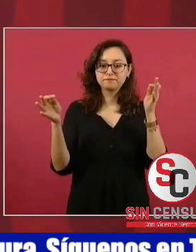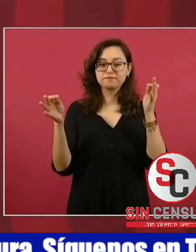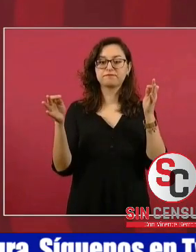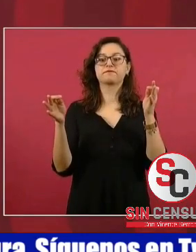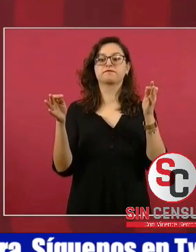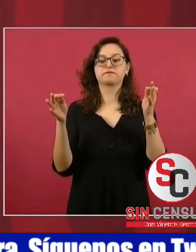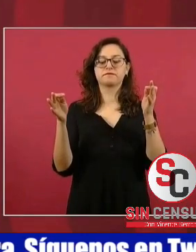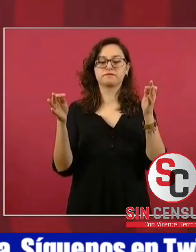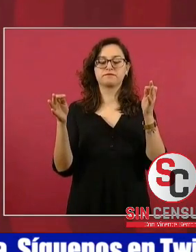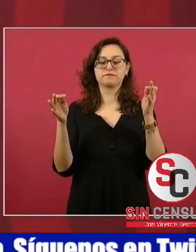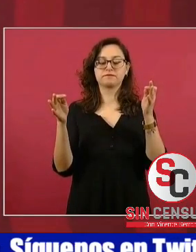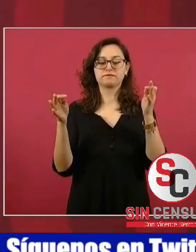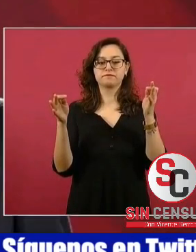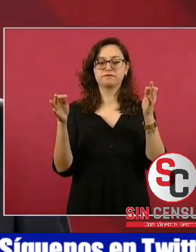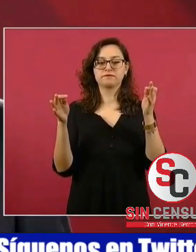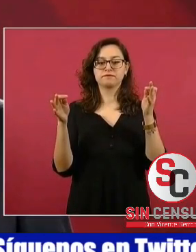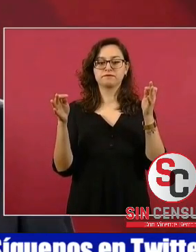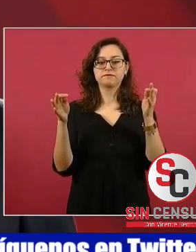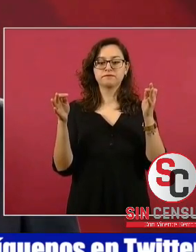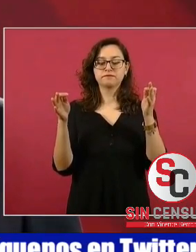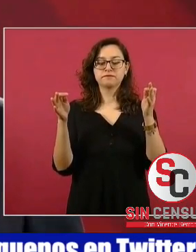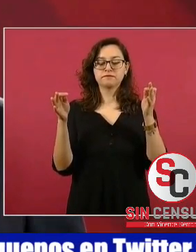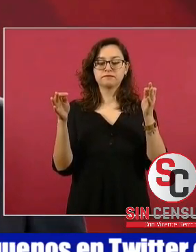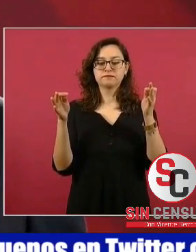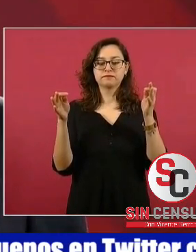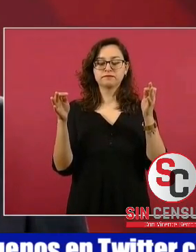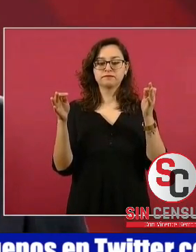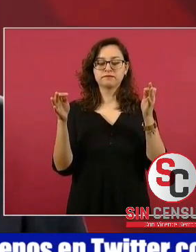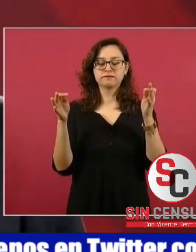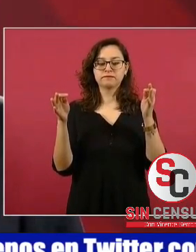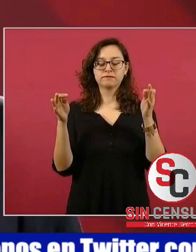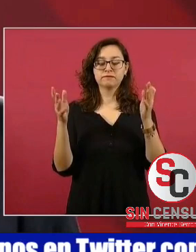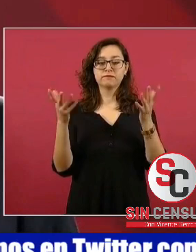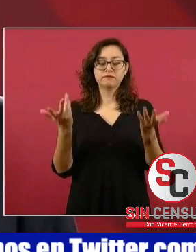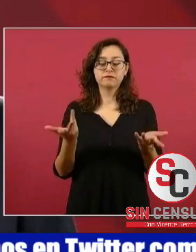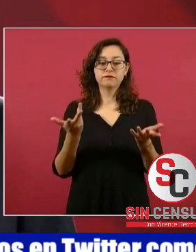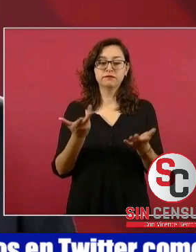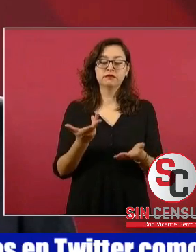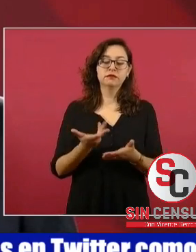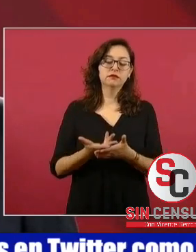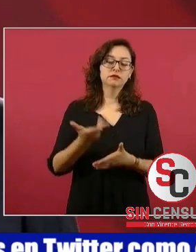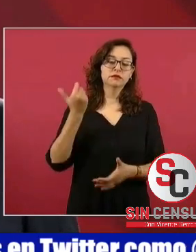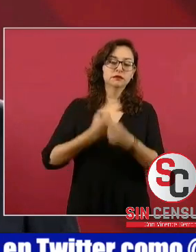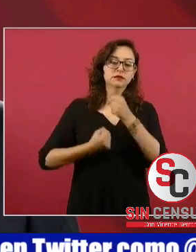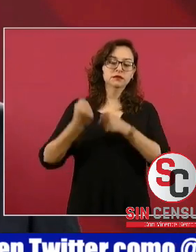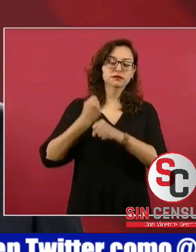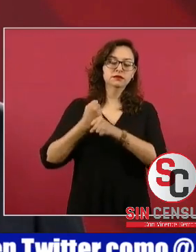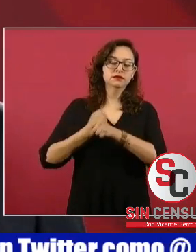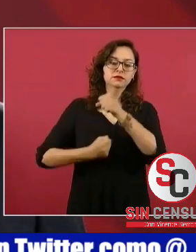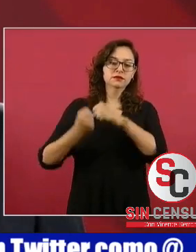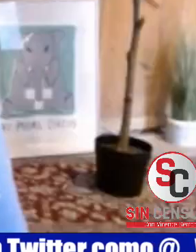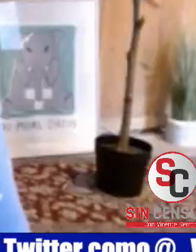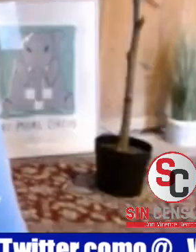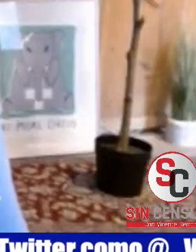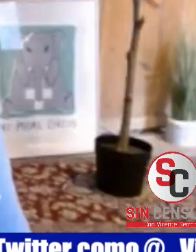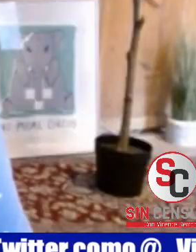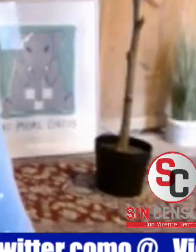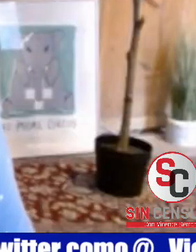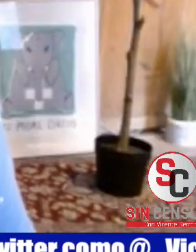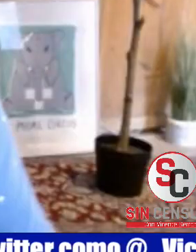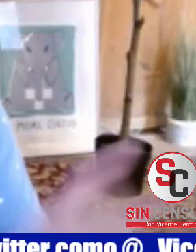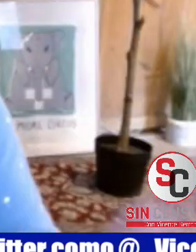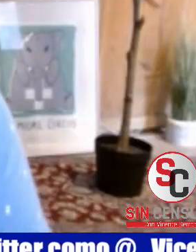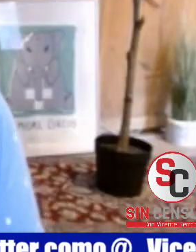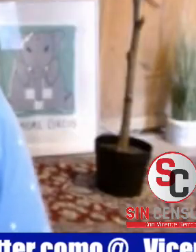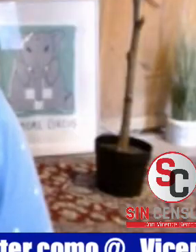violencia, pero que de todas formas eso no significa que haya tolerancia. Dice, a ver, se quiere plantear de la forma más desafortunada